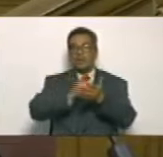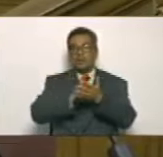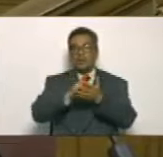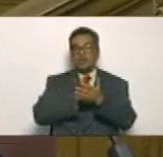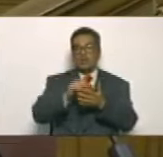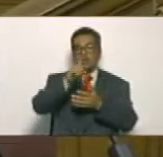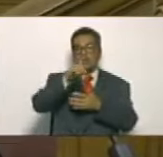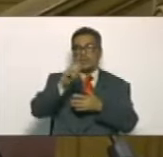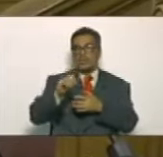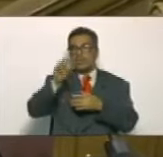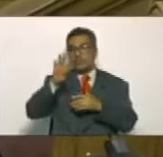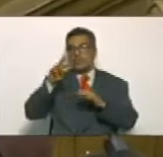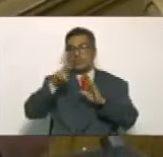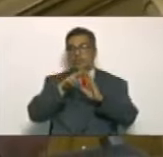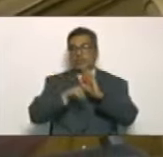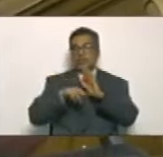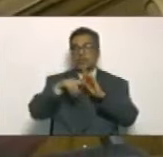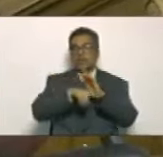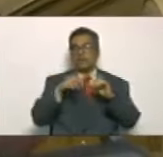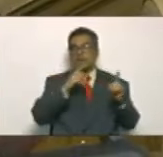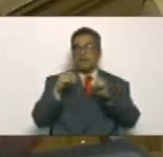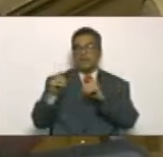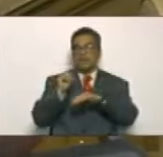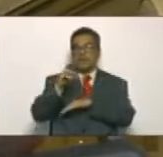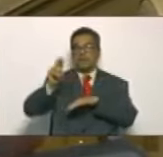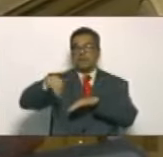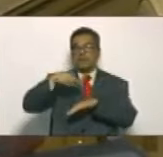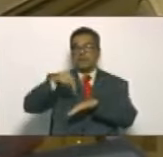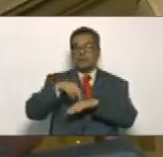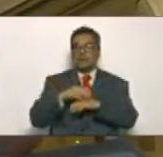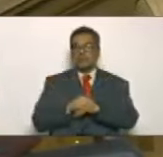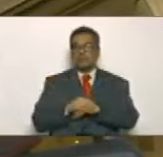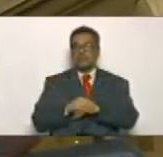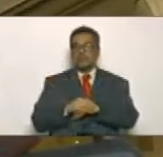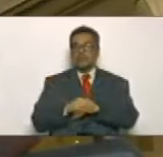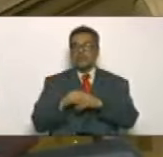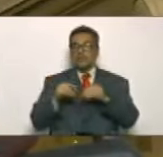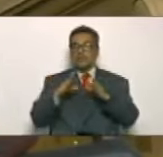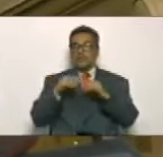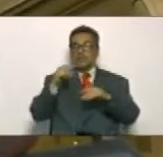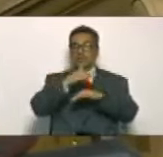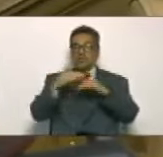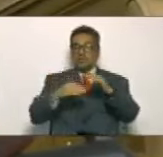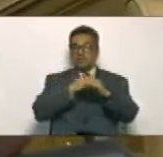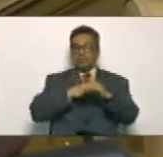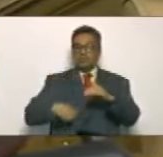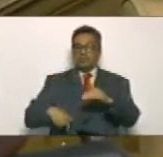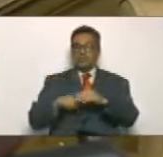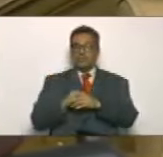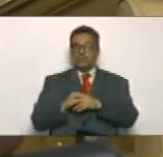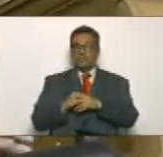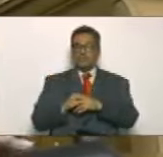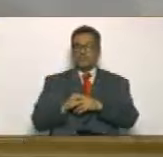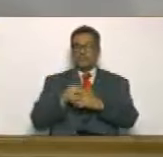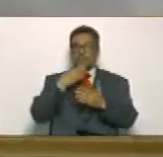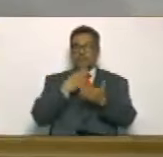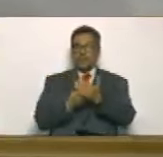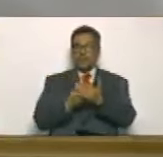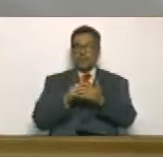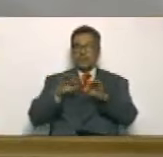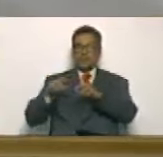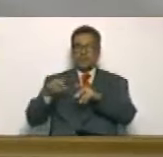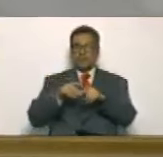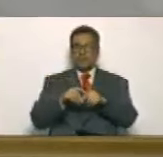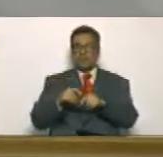artículo 104 del Reglamento Interior y de Debates de la Asamblea Nacional. Es todo, ciudadano vicepresidente. Gracias,